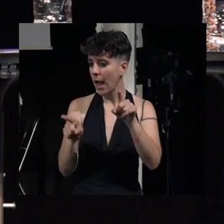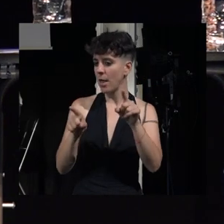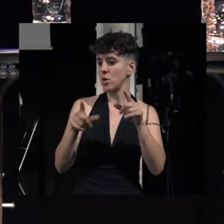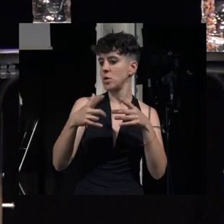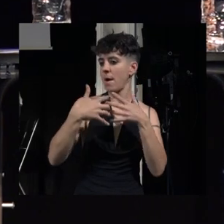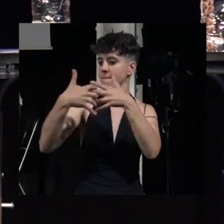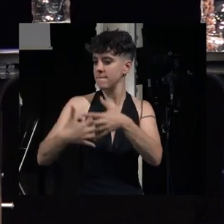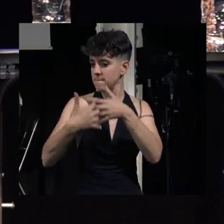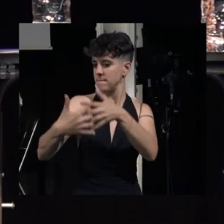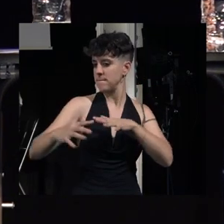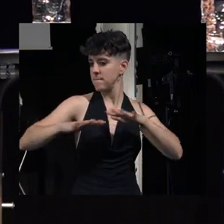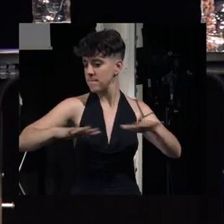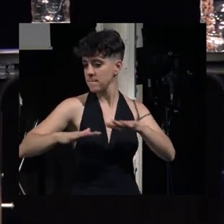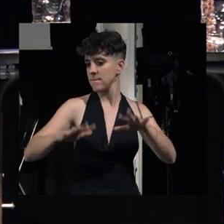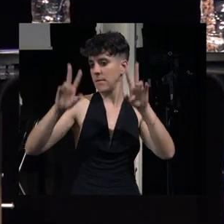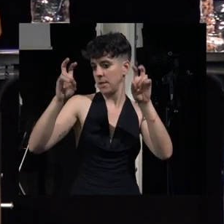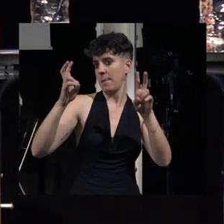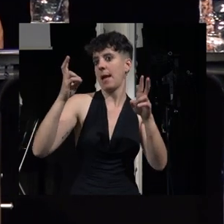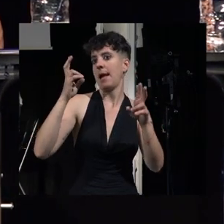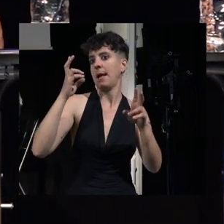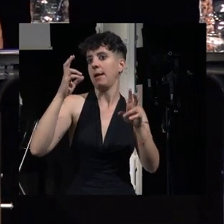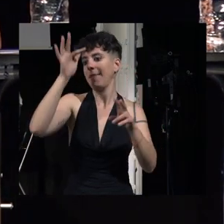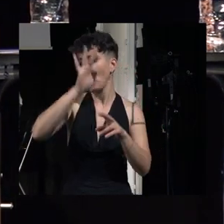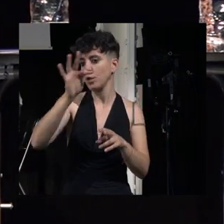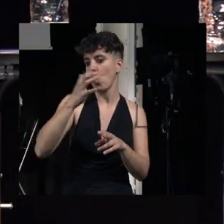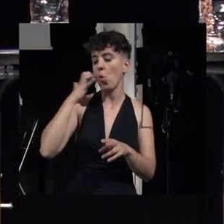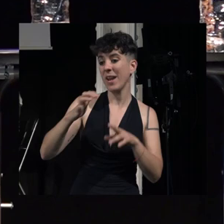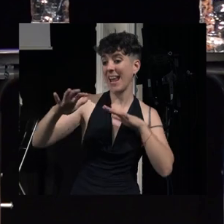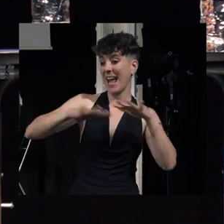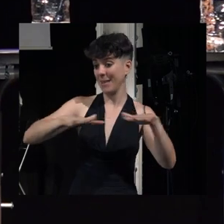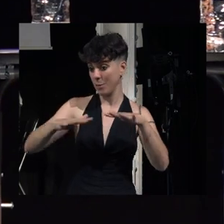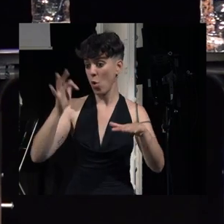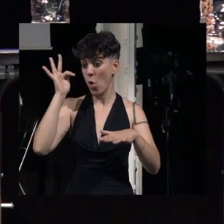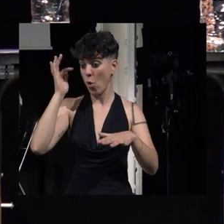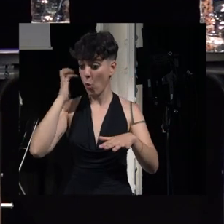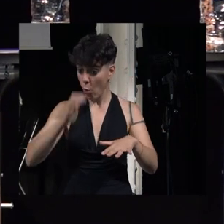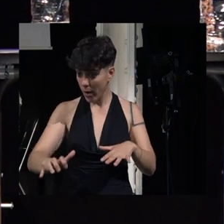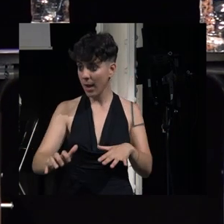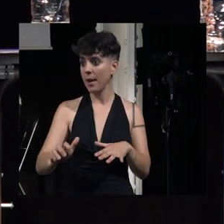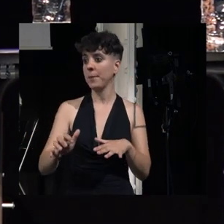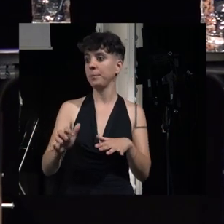beligerante la teoría queer y el activismo queer, es el mismo